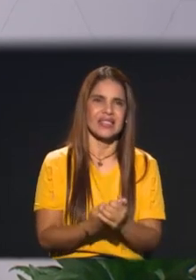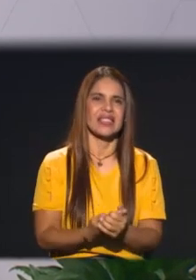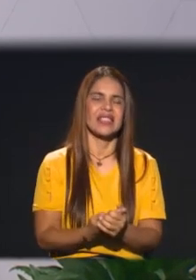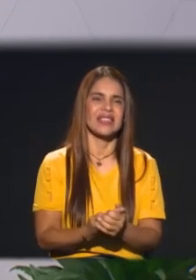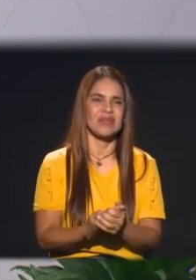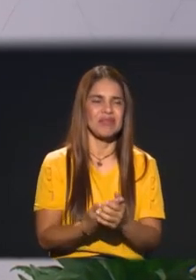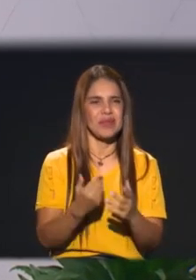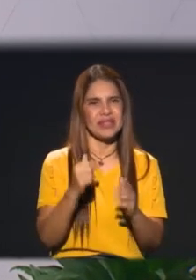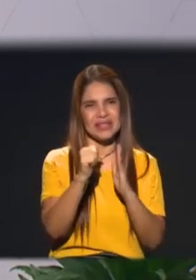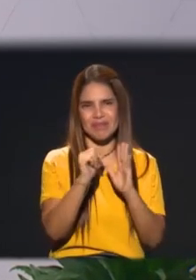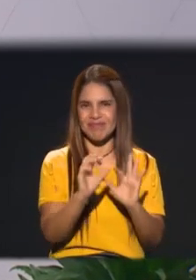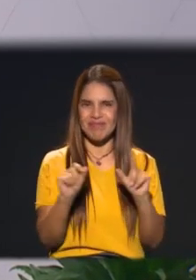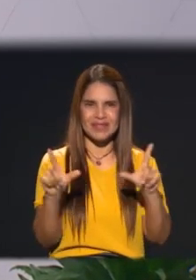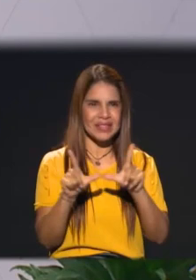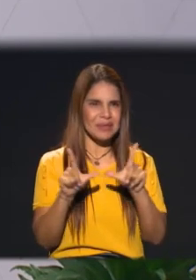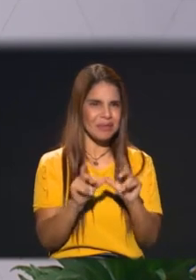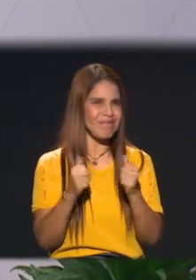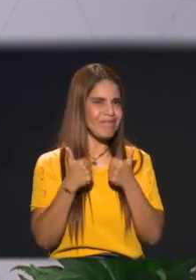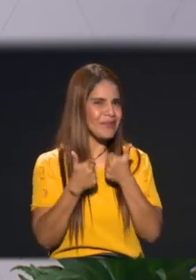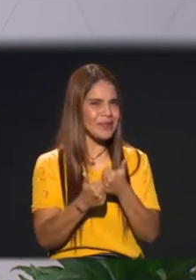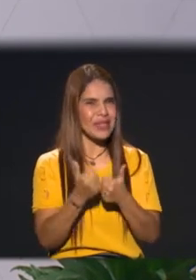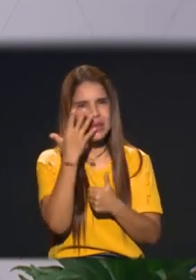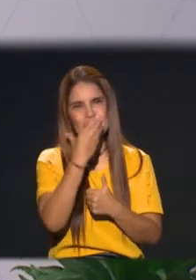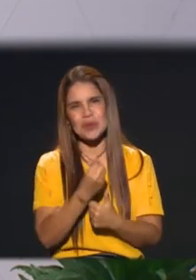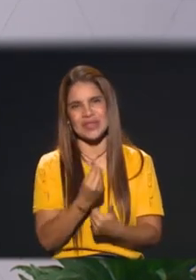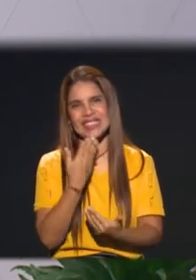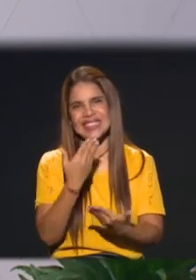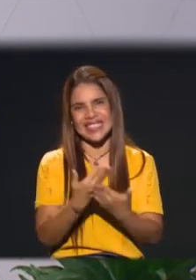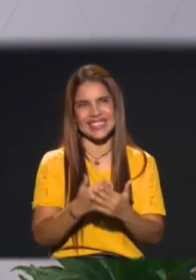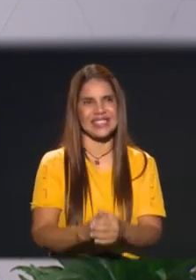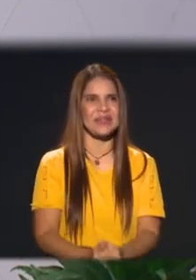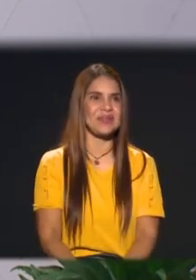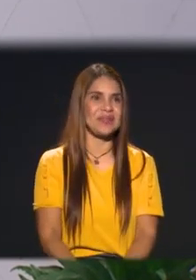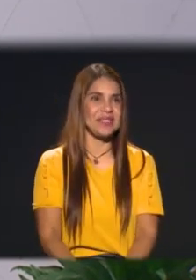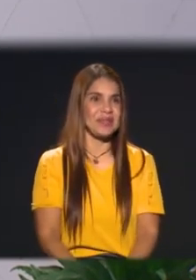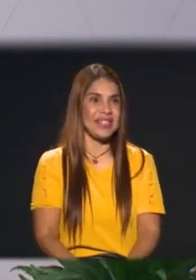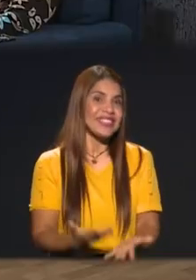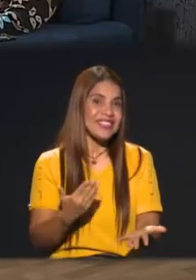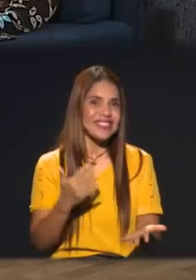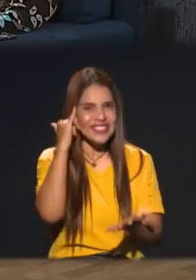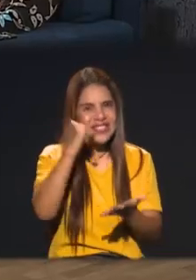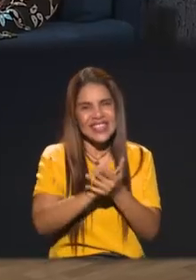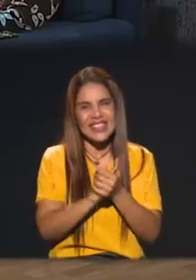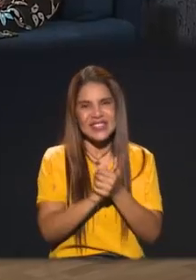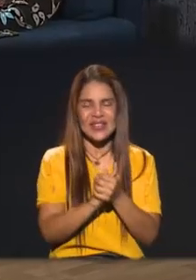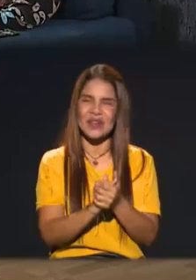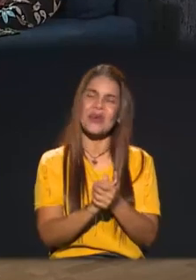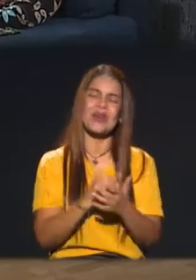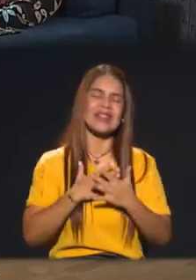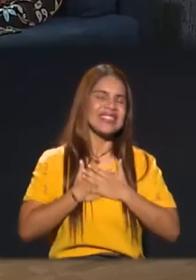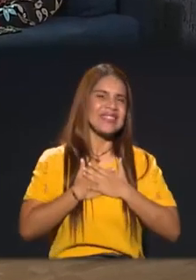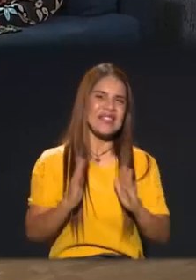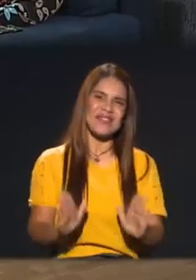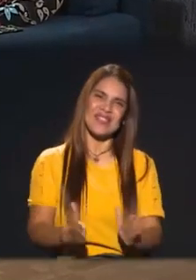y por este programa. Ay, hermosura, gracias. Bueno, yo creo que estos son los mensajes que siempre